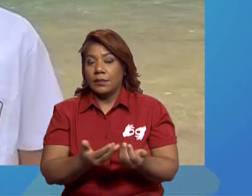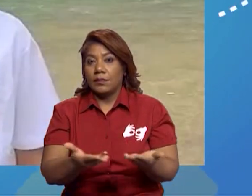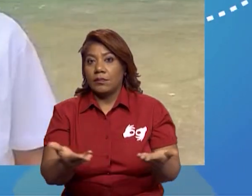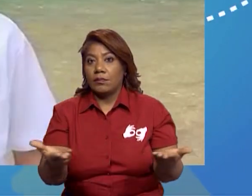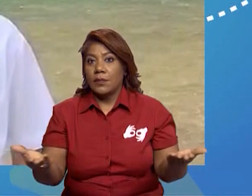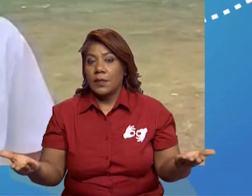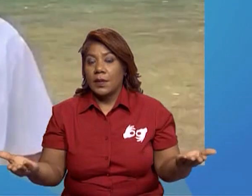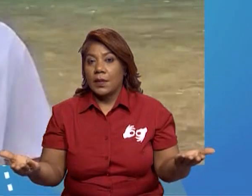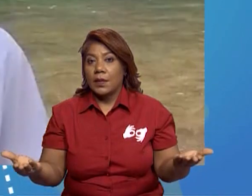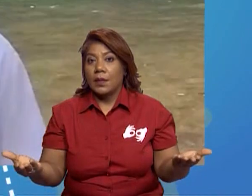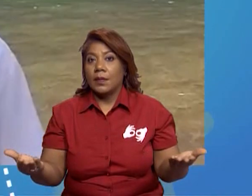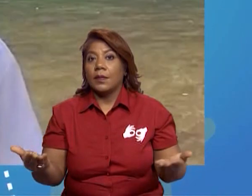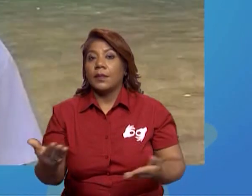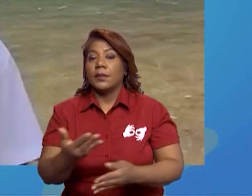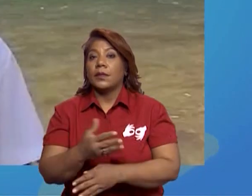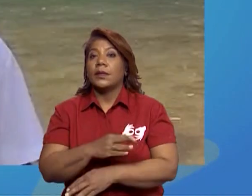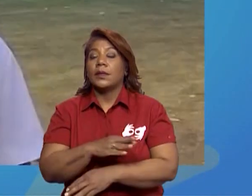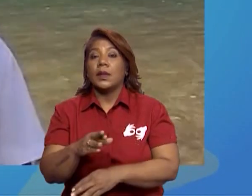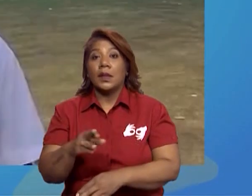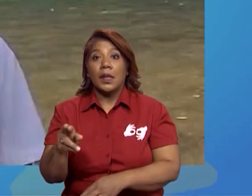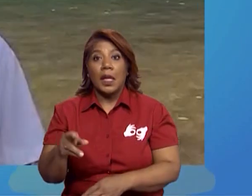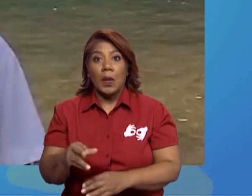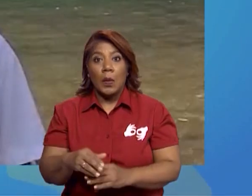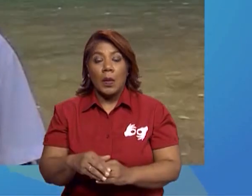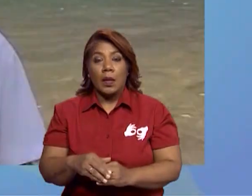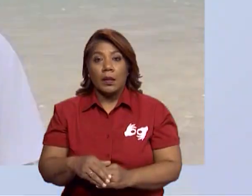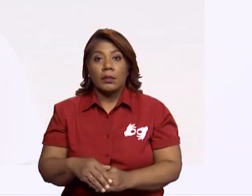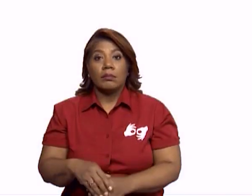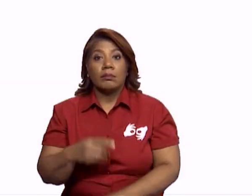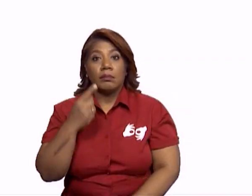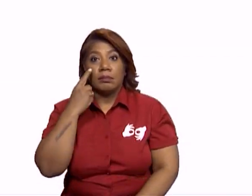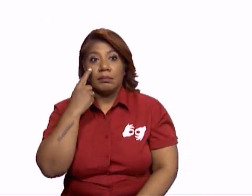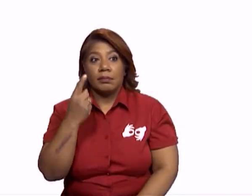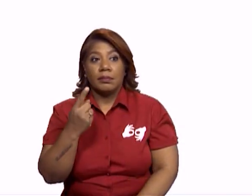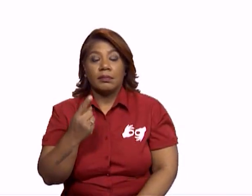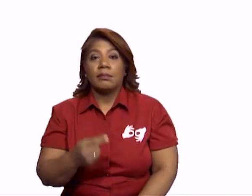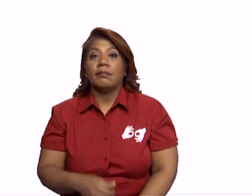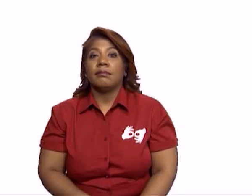estado? Espero su respuesta. Saludos a todos desde Chiriquí.